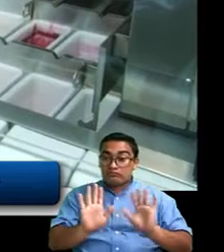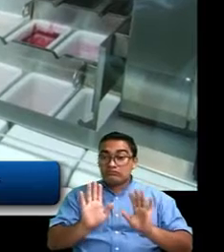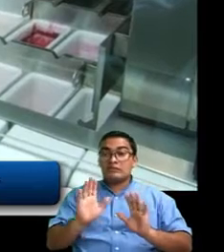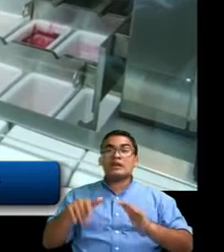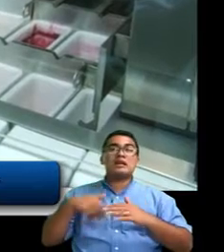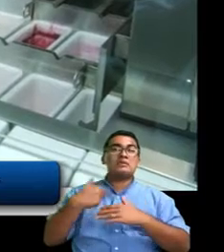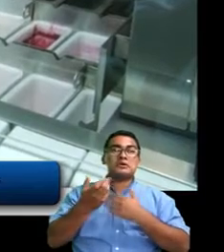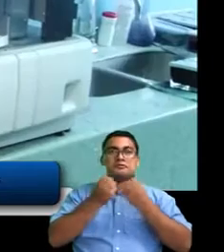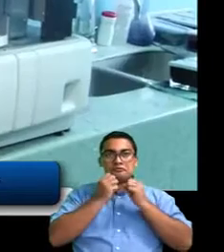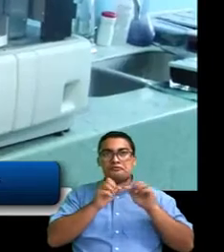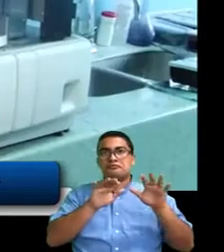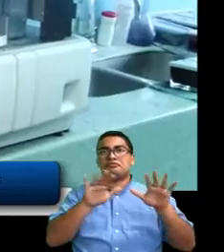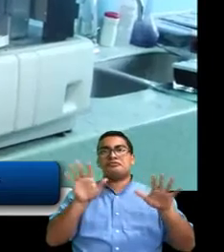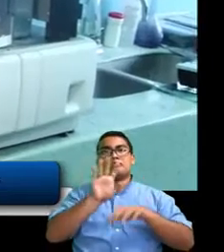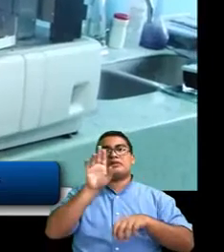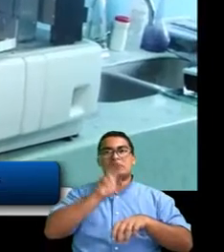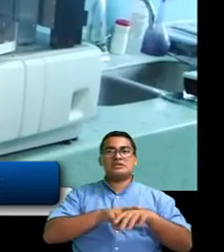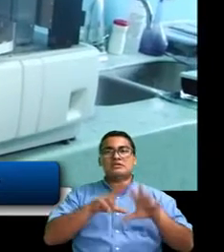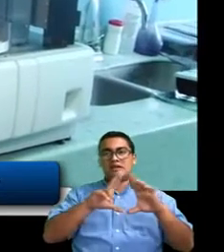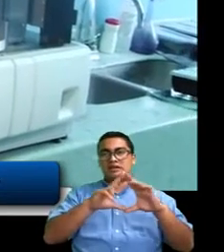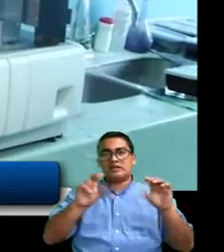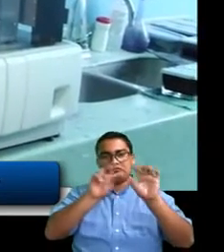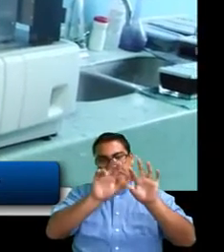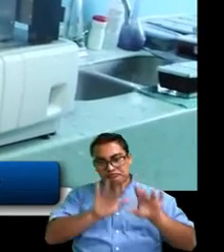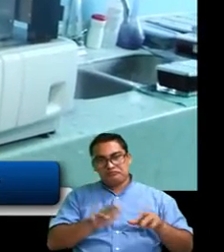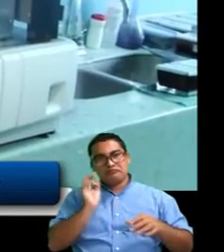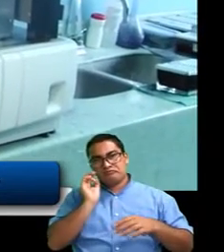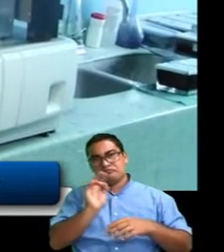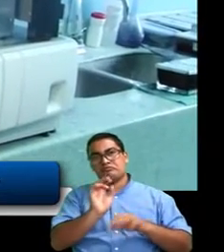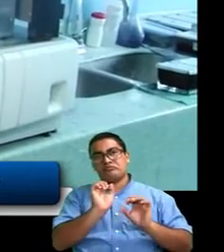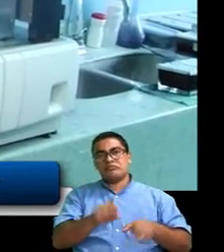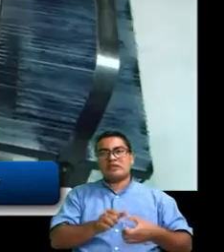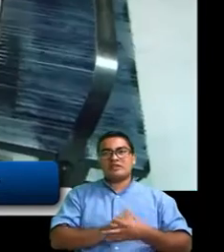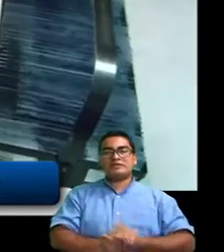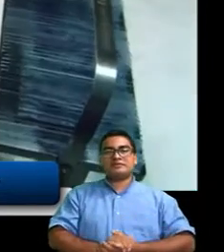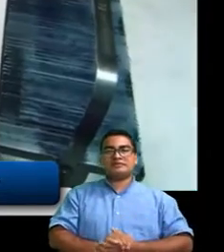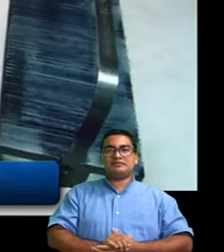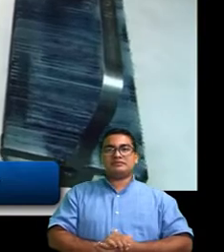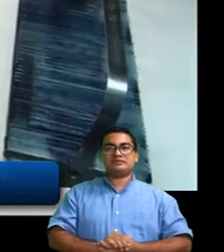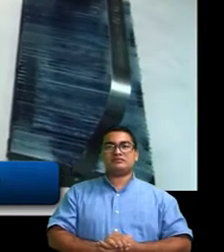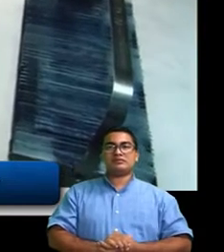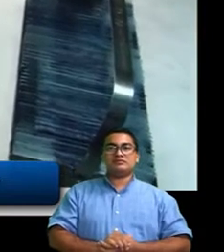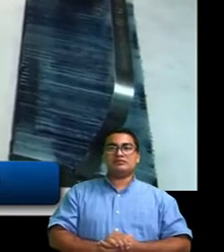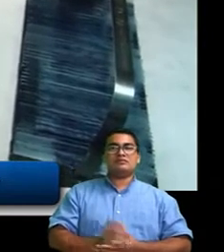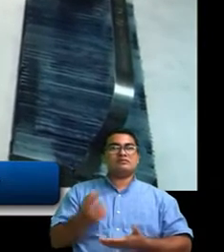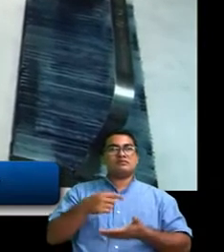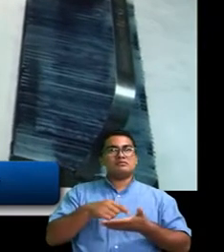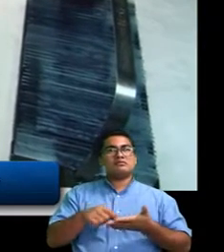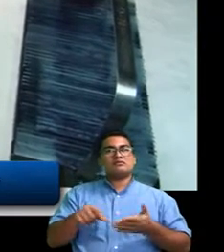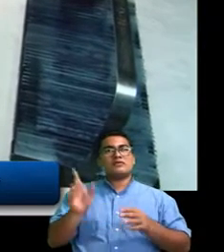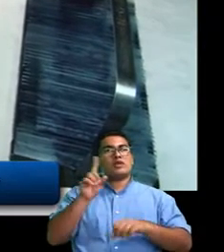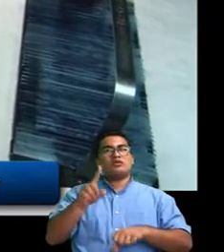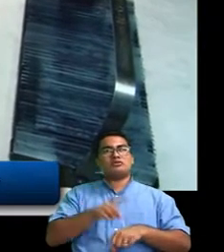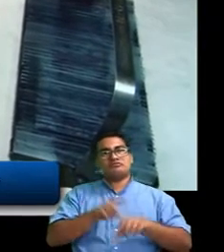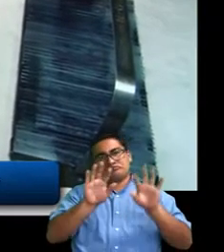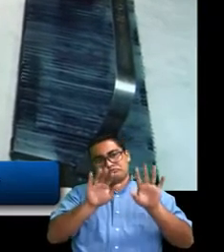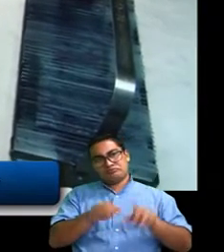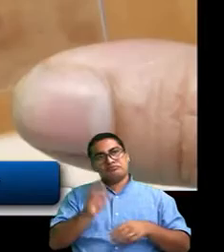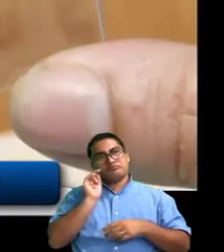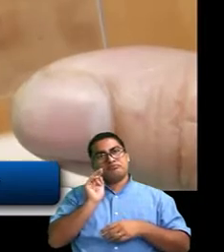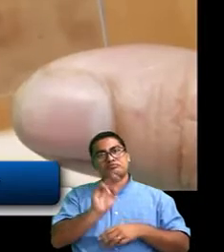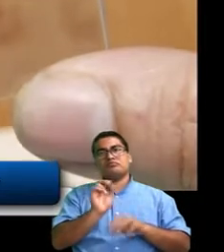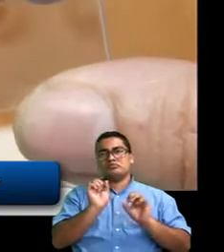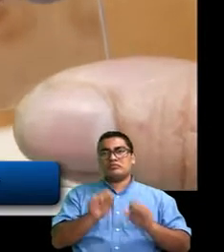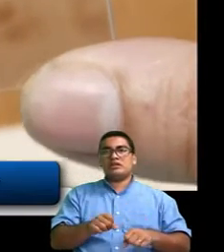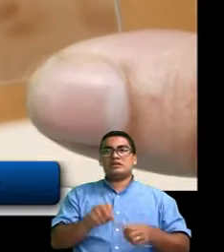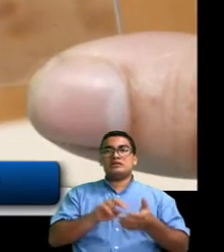resultado, ya se mete en el sistema y el médico de allá ya lo pudo ver. Yeah. Ya, si a la semana salió el resultado y el médico de allá ya lo pudo ver y si